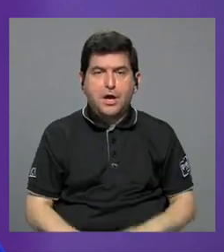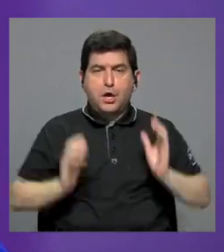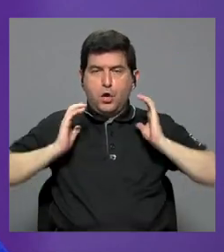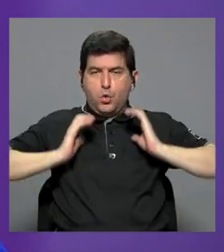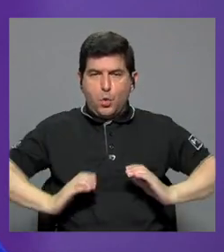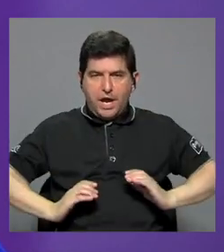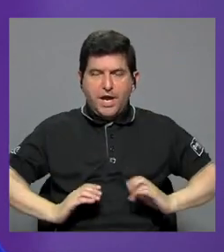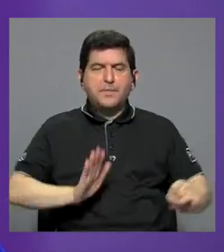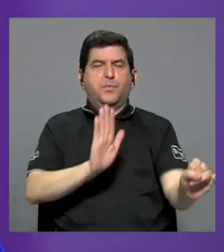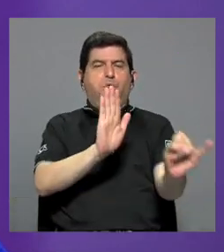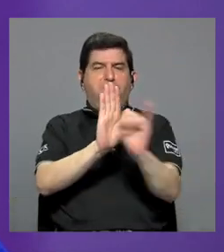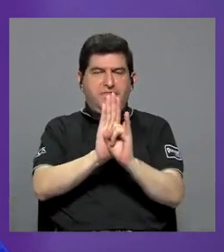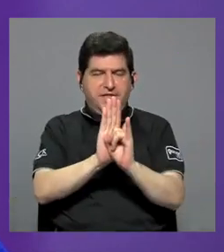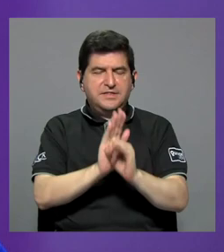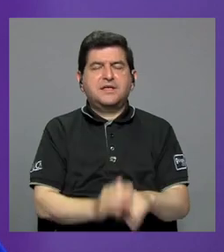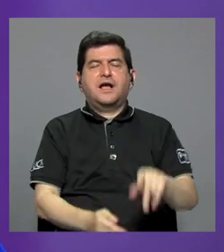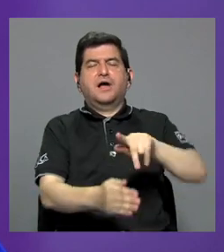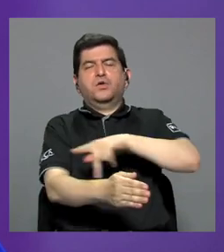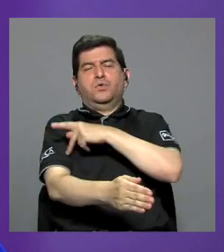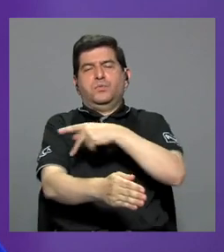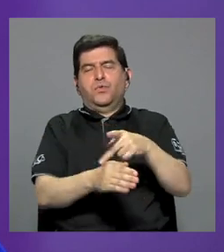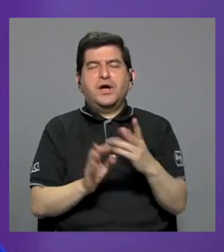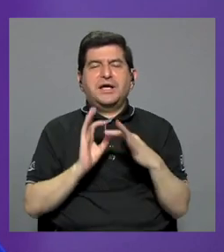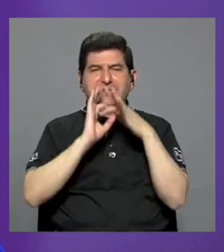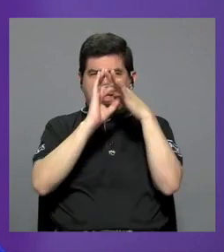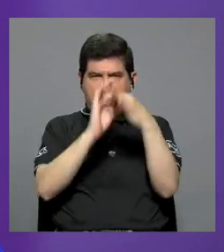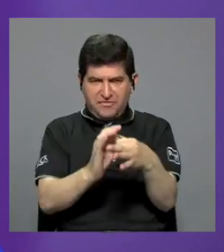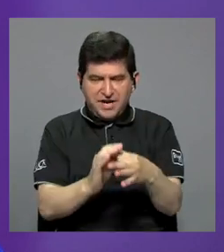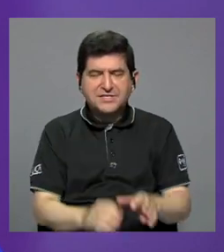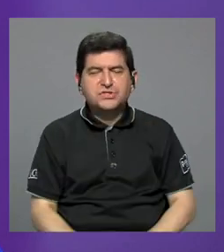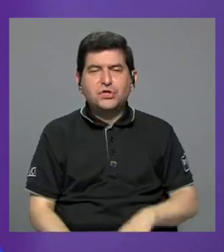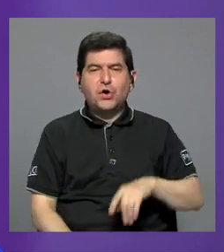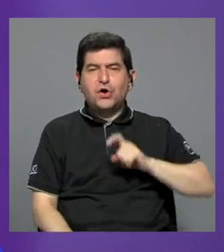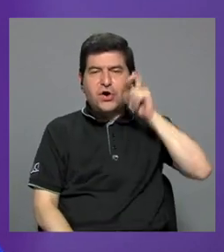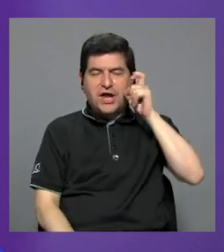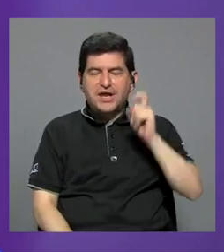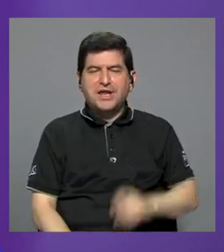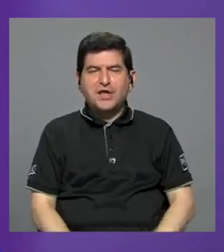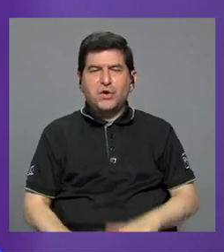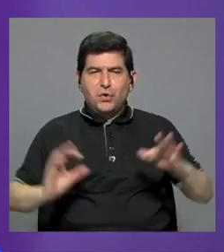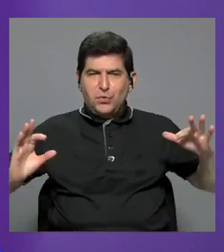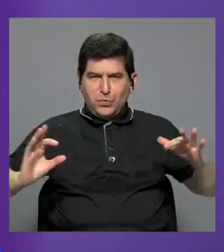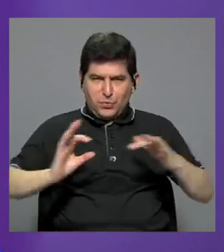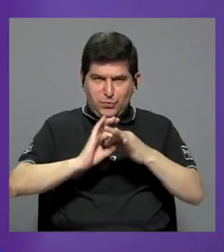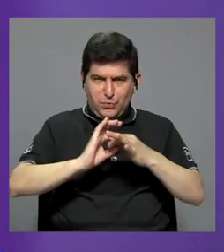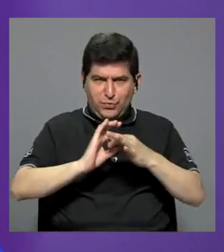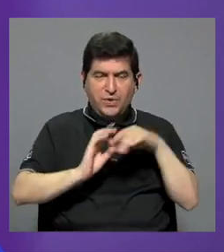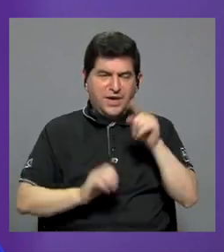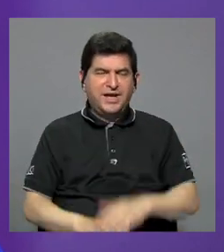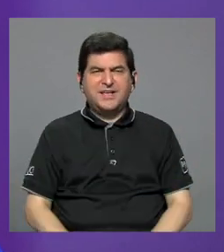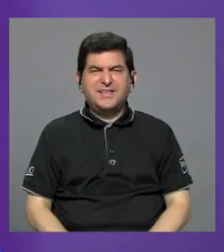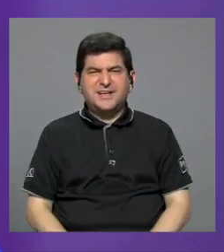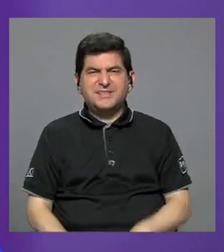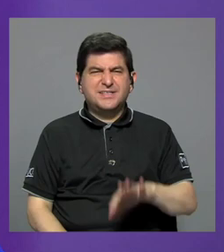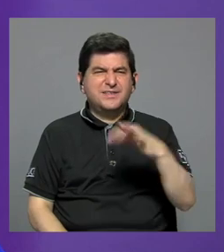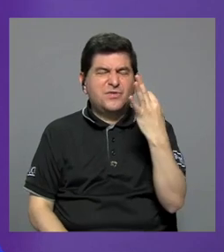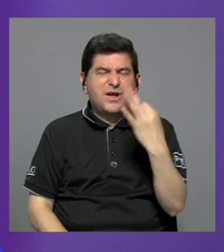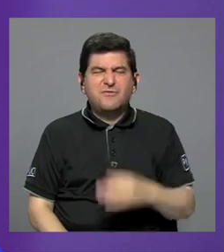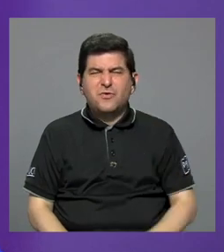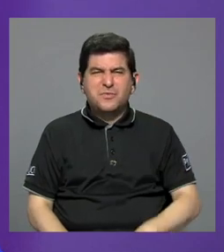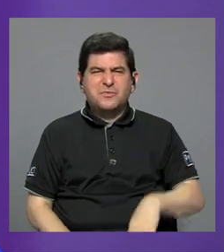los cuerpos, las identidades, las poéticas, las relaciones de género y sexualidad van a ser